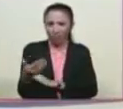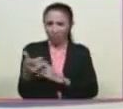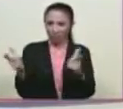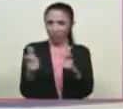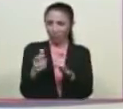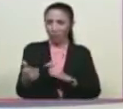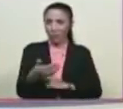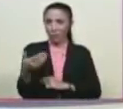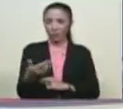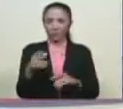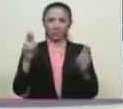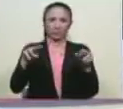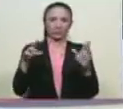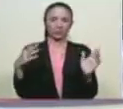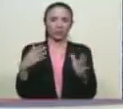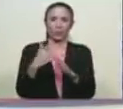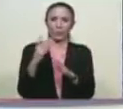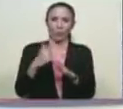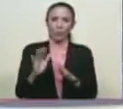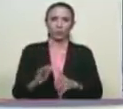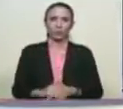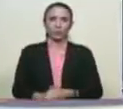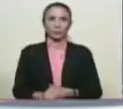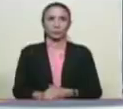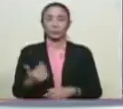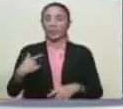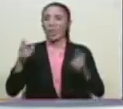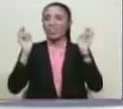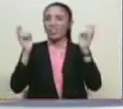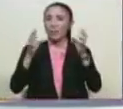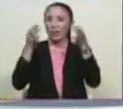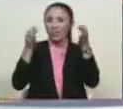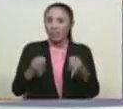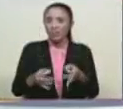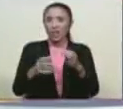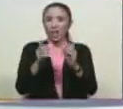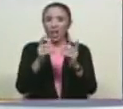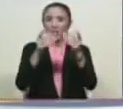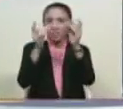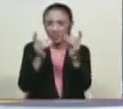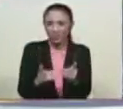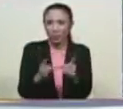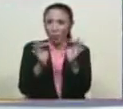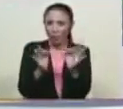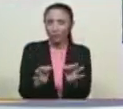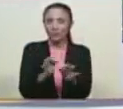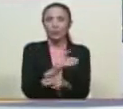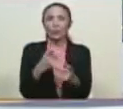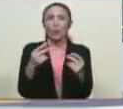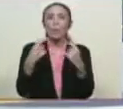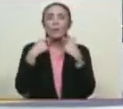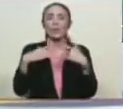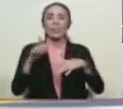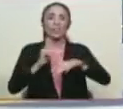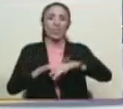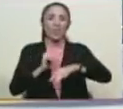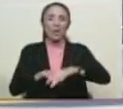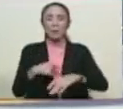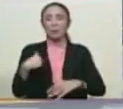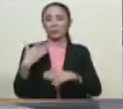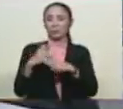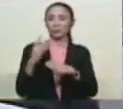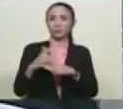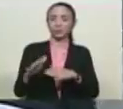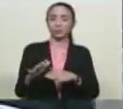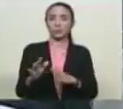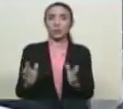estado. En esa cumbre no hay ningún tema que se vaya a decidir. Esa cumbre es una verdadera pérdida de tiempo. Pero además el gobierno